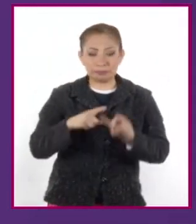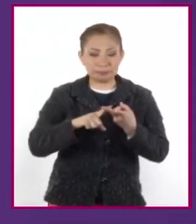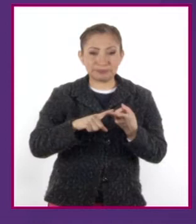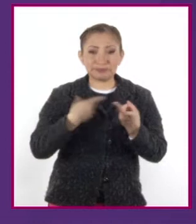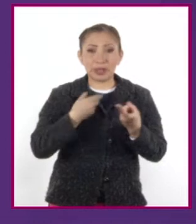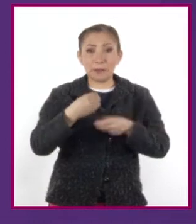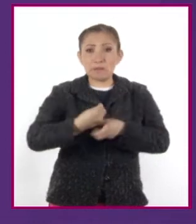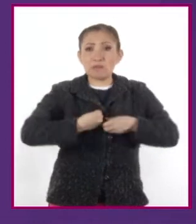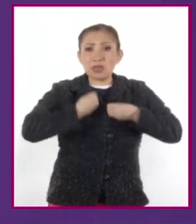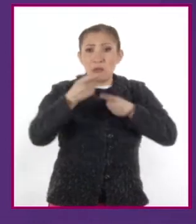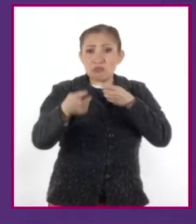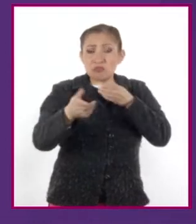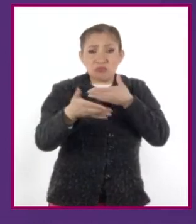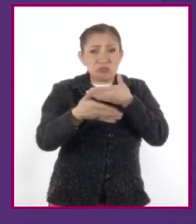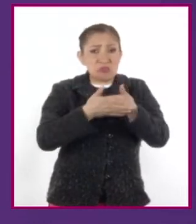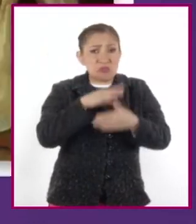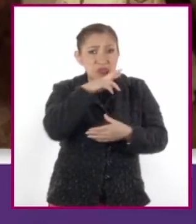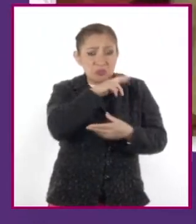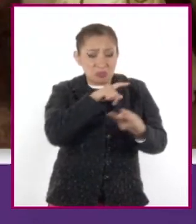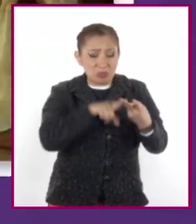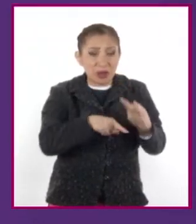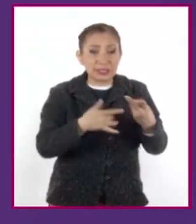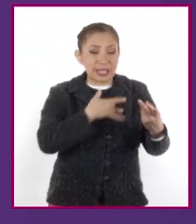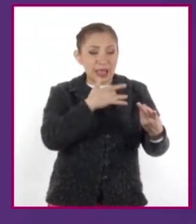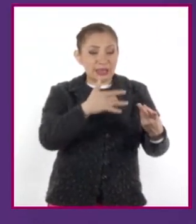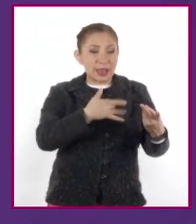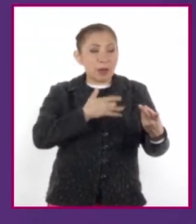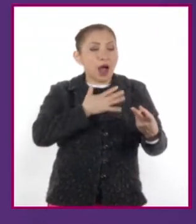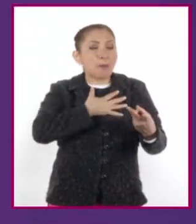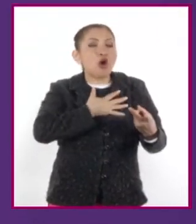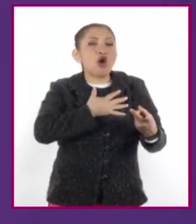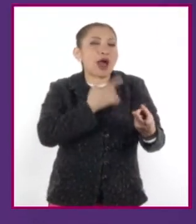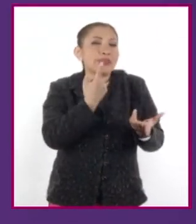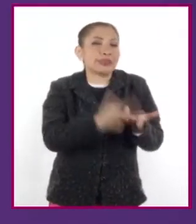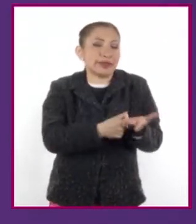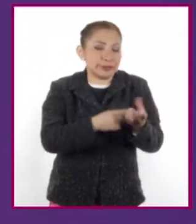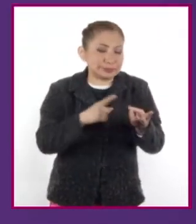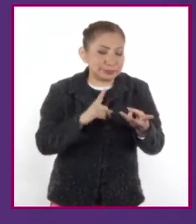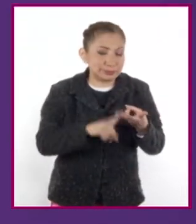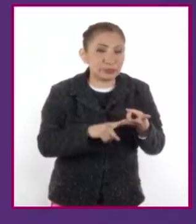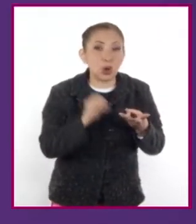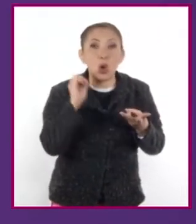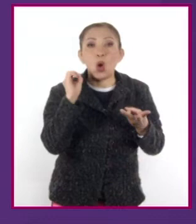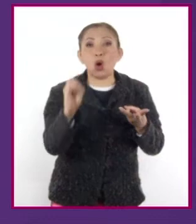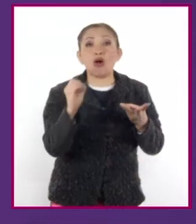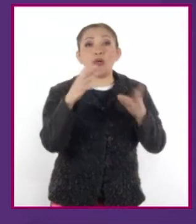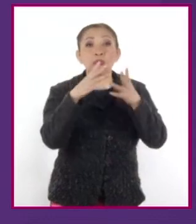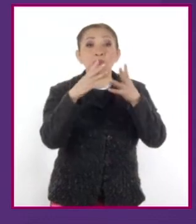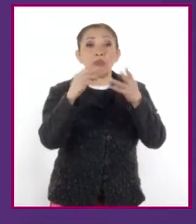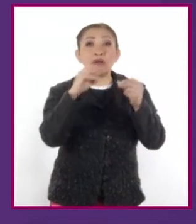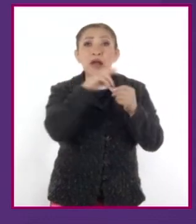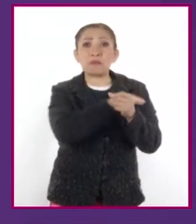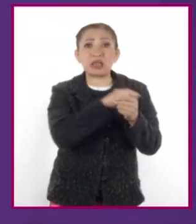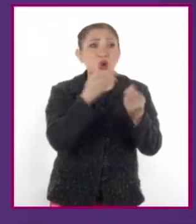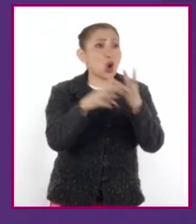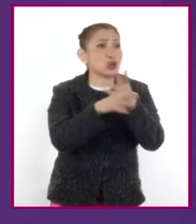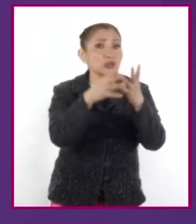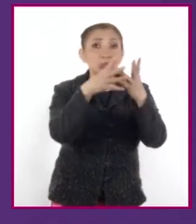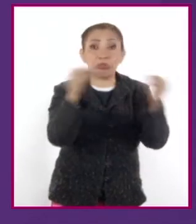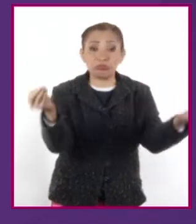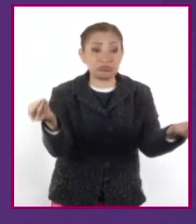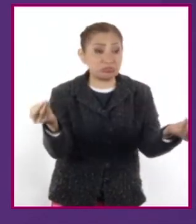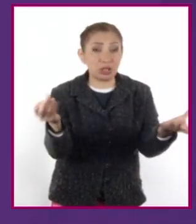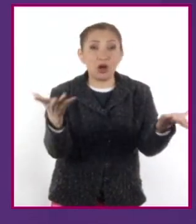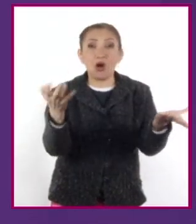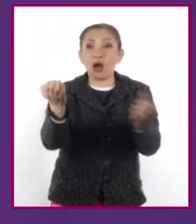brevedad de la vida, los sentimientos provocados por el amor, o lo efímero de lo material, o